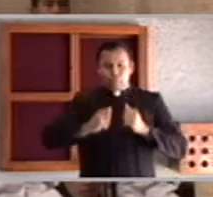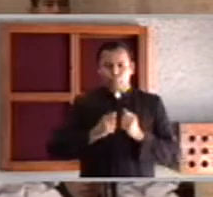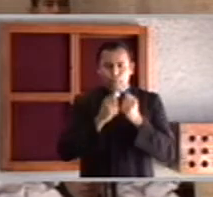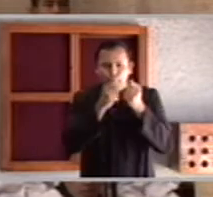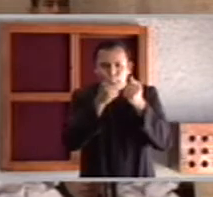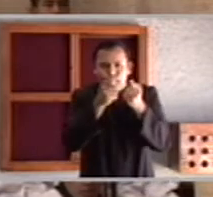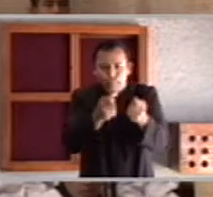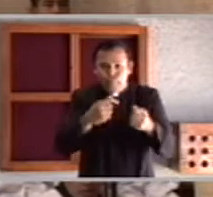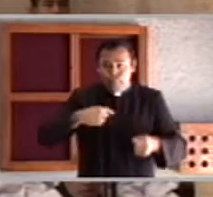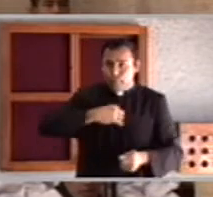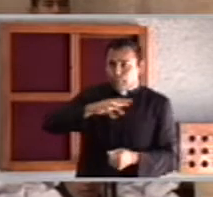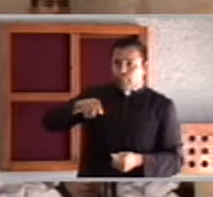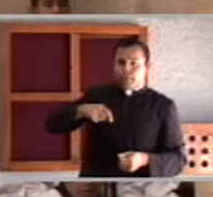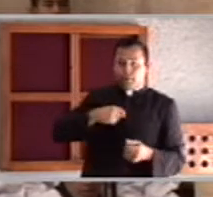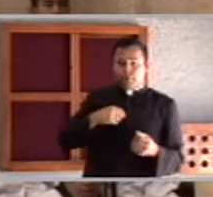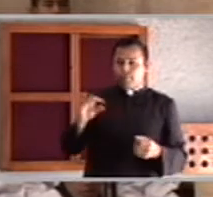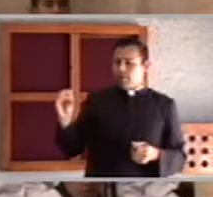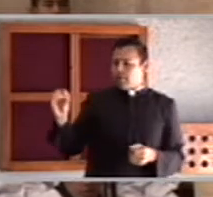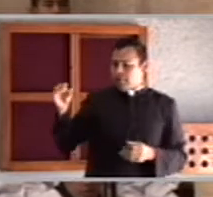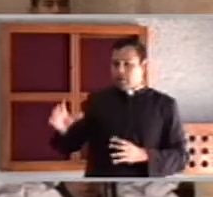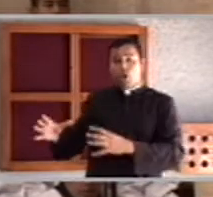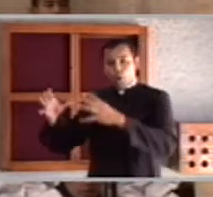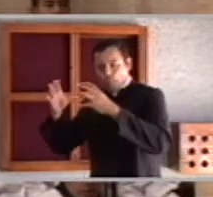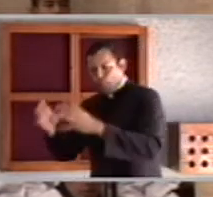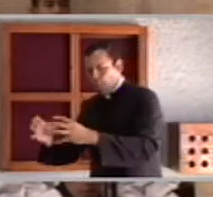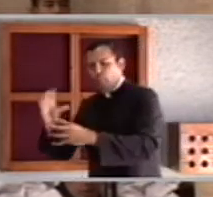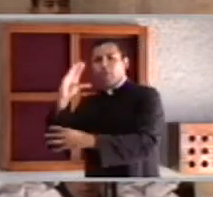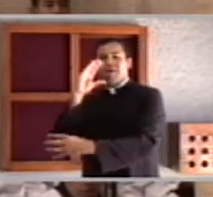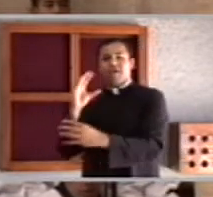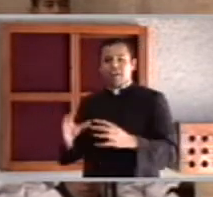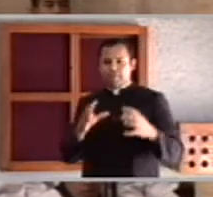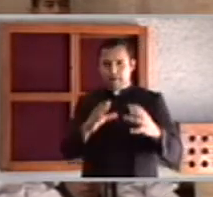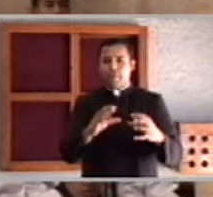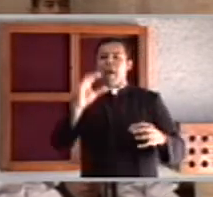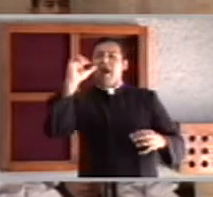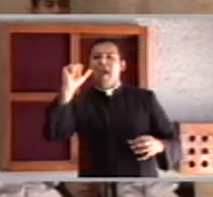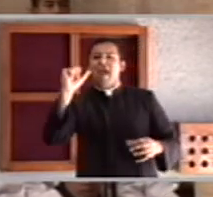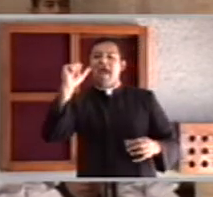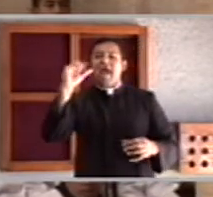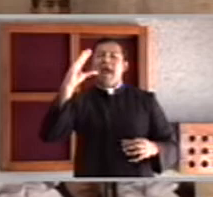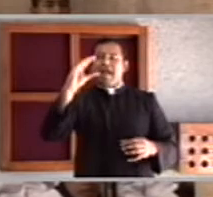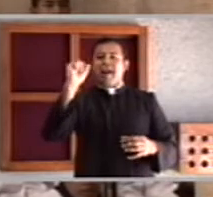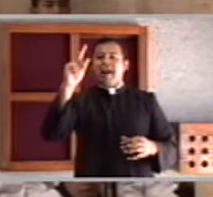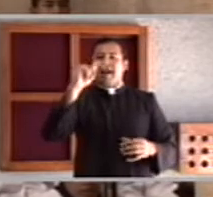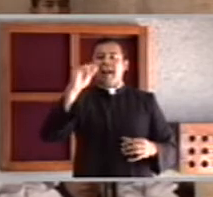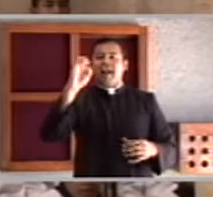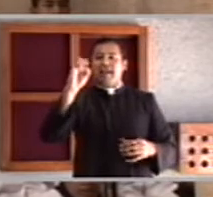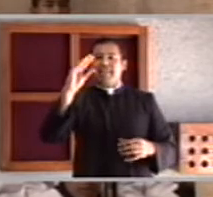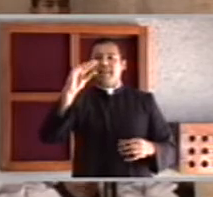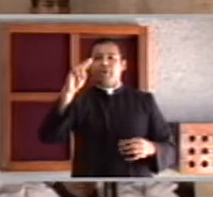catecúmenos para liberar a los cautivos y redimir,